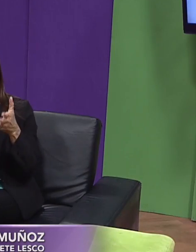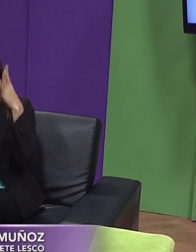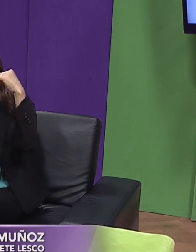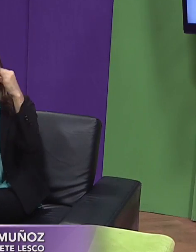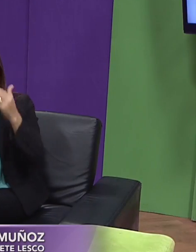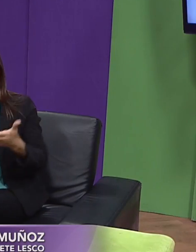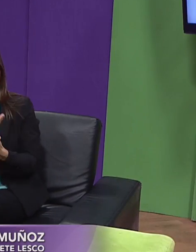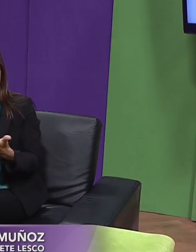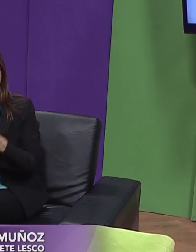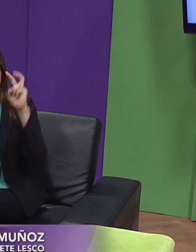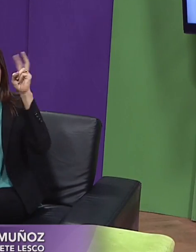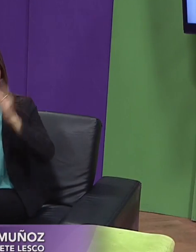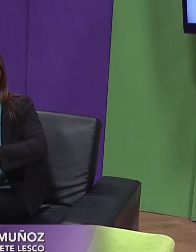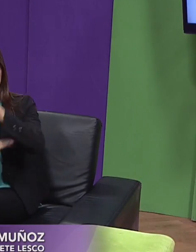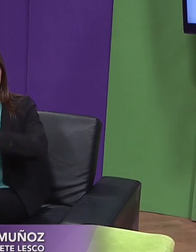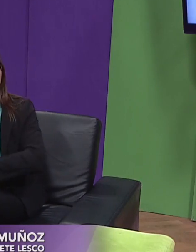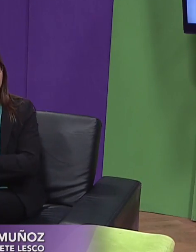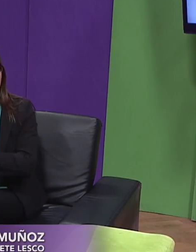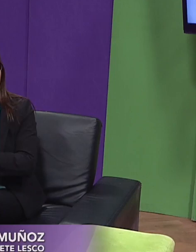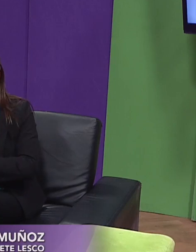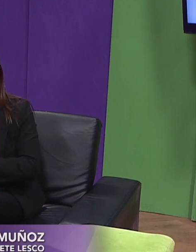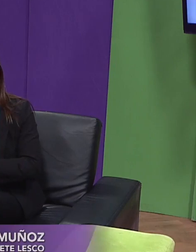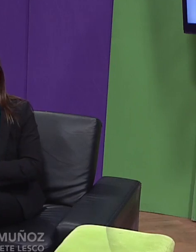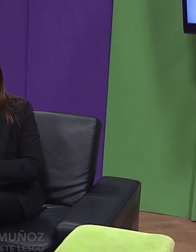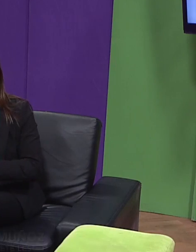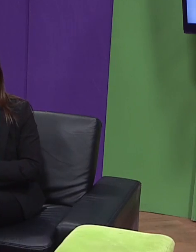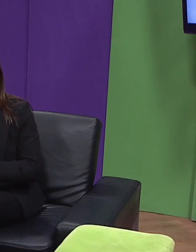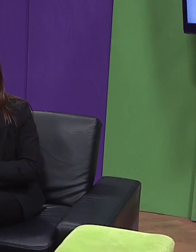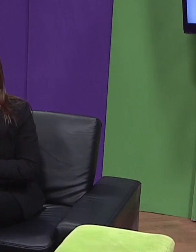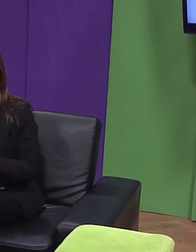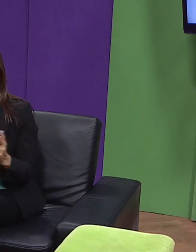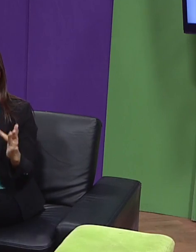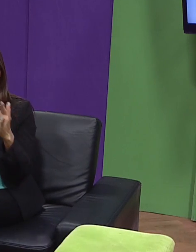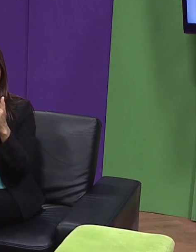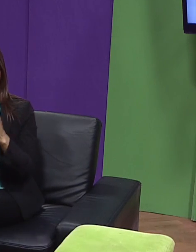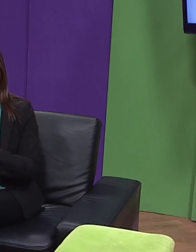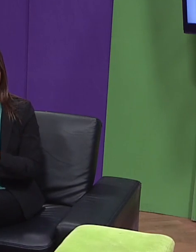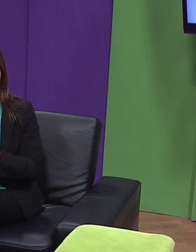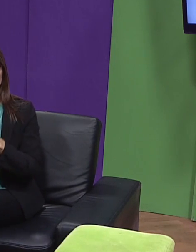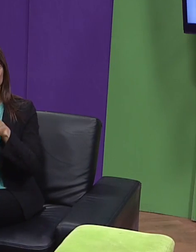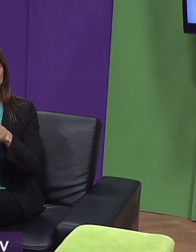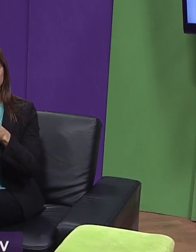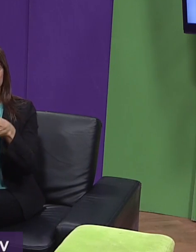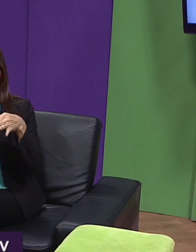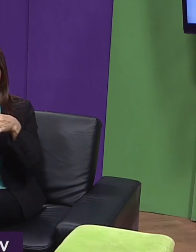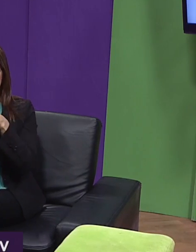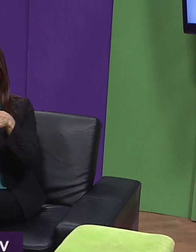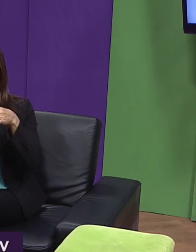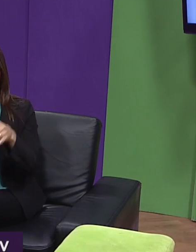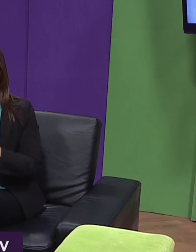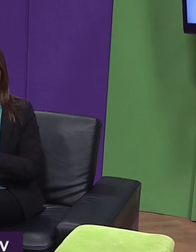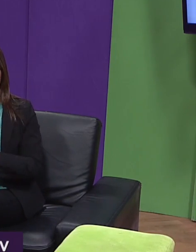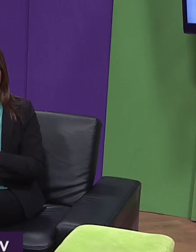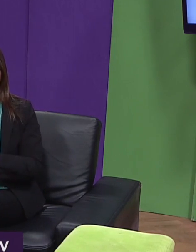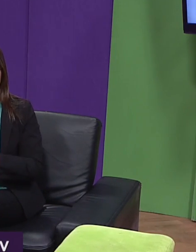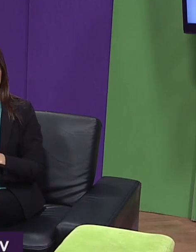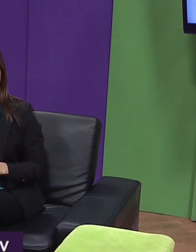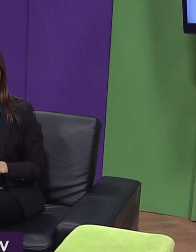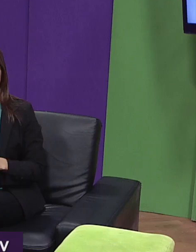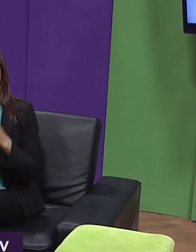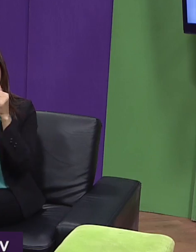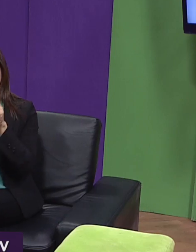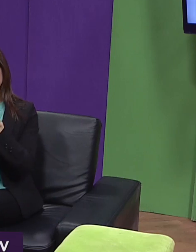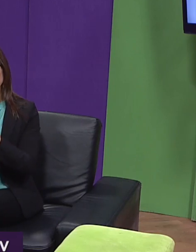información actualizada sobre discapacidad y adultez mayor, es muy sencillo. Síganos en Facebook, donde nos encuentra como Nexos Canal